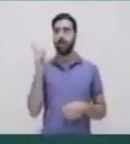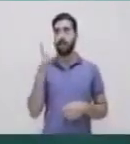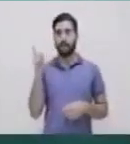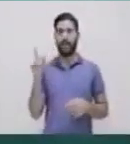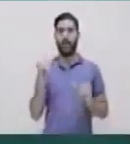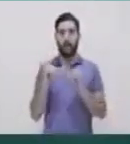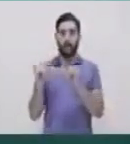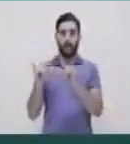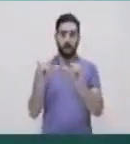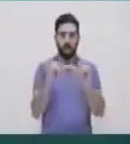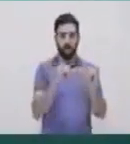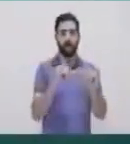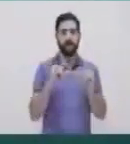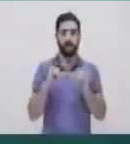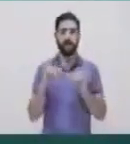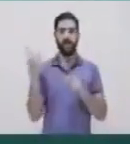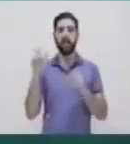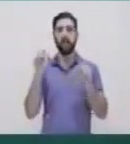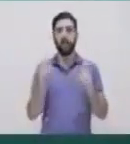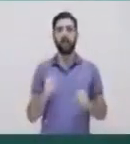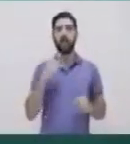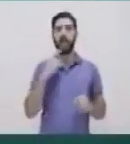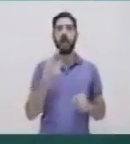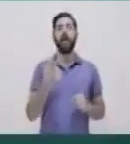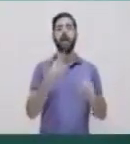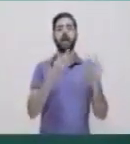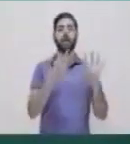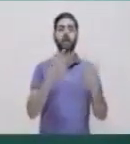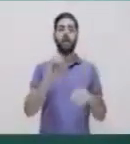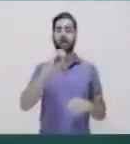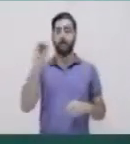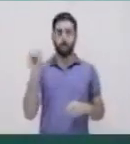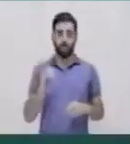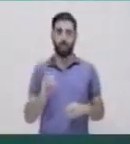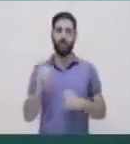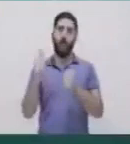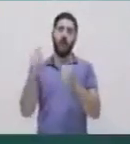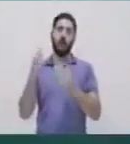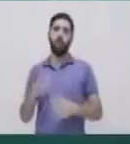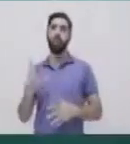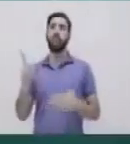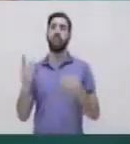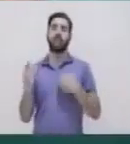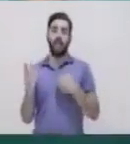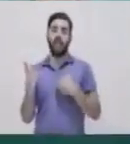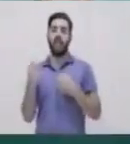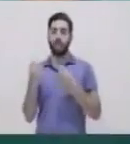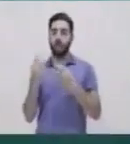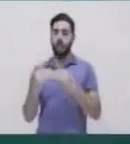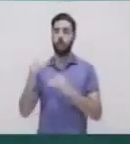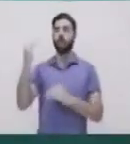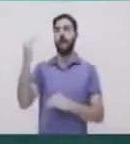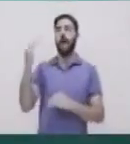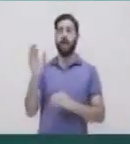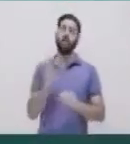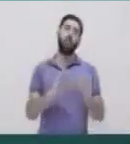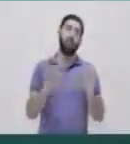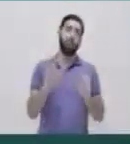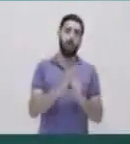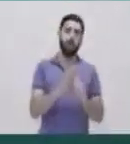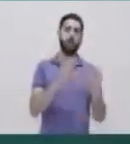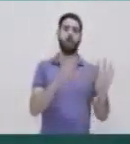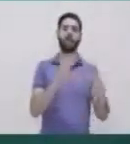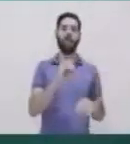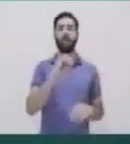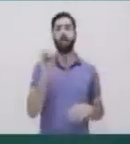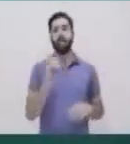de posición nos van a servir, por ejemplo, para decir el 90% de los estudiantes tiene una nota inferior a tal nota, o el 90% de